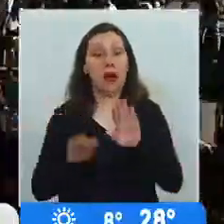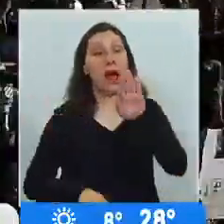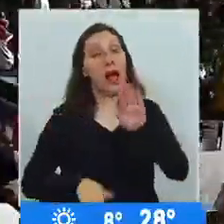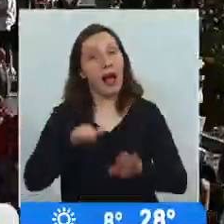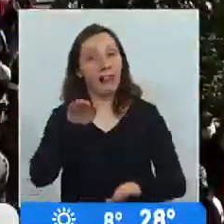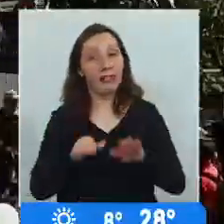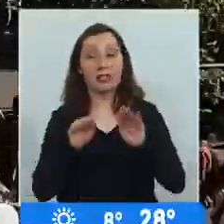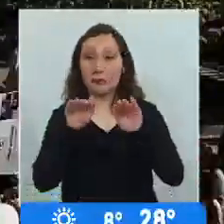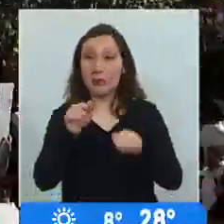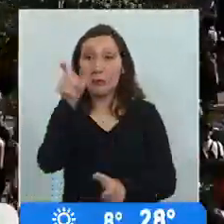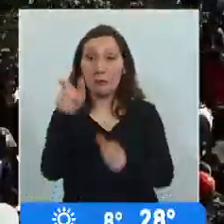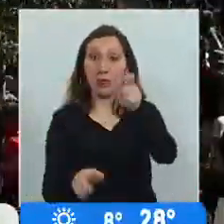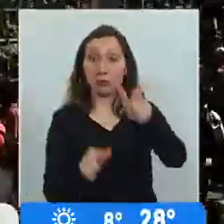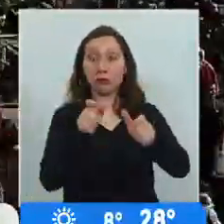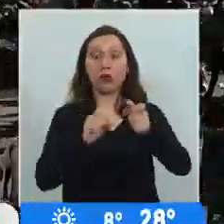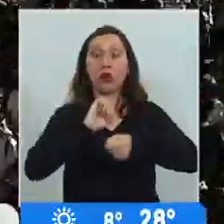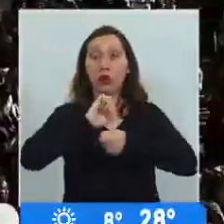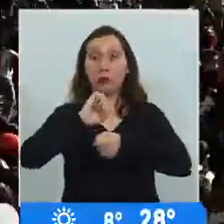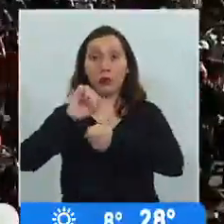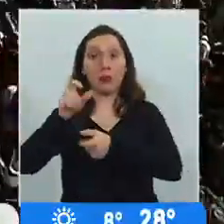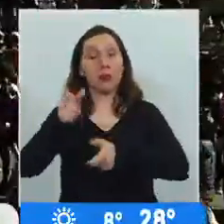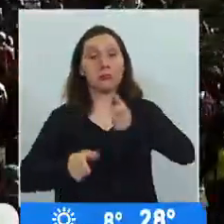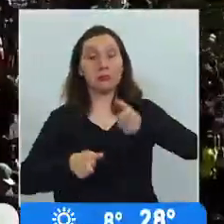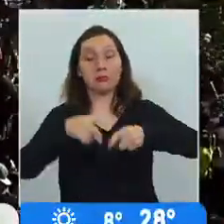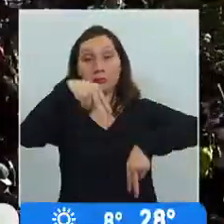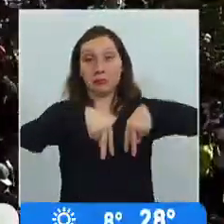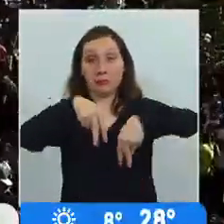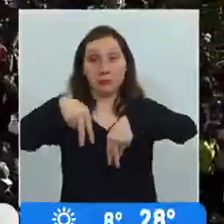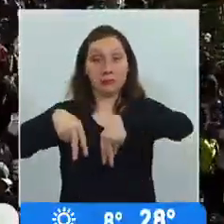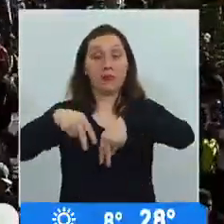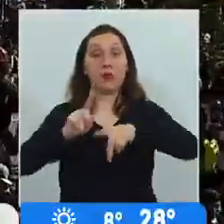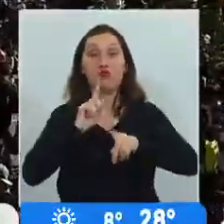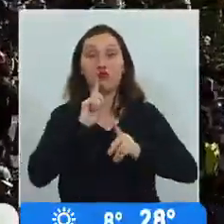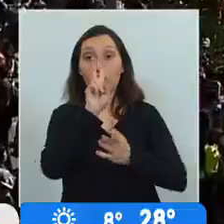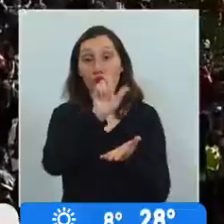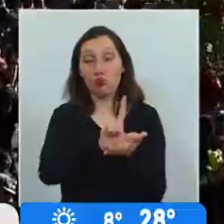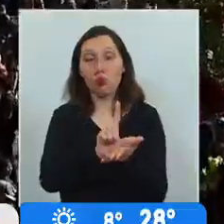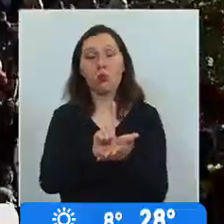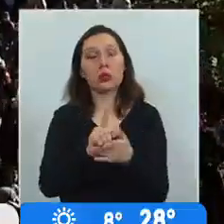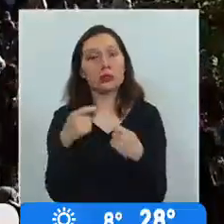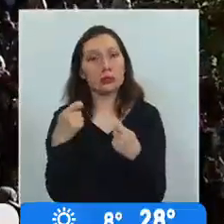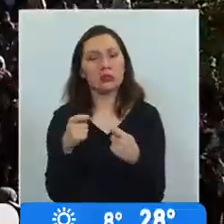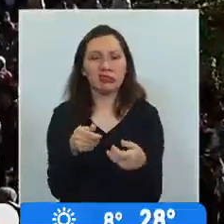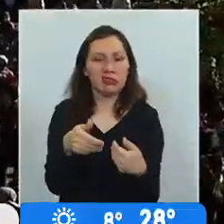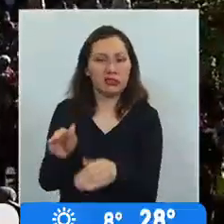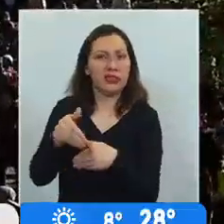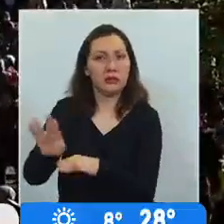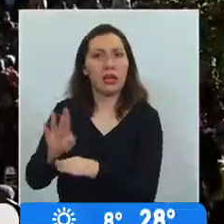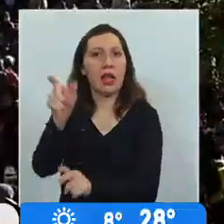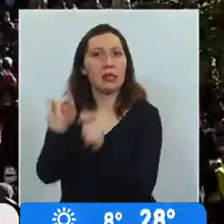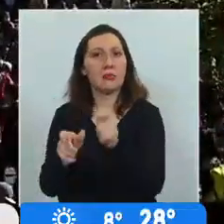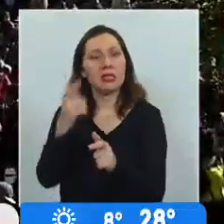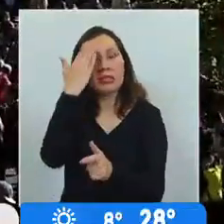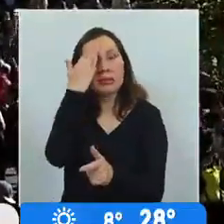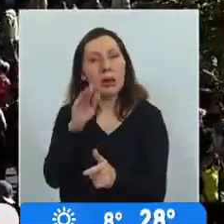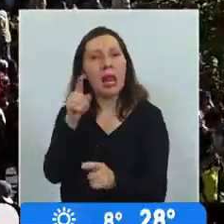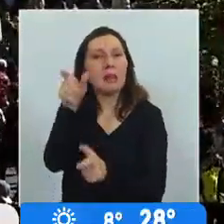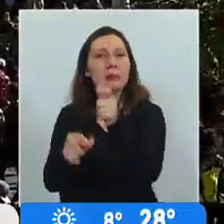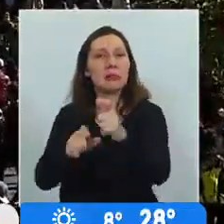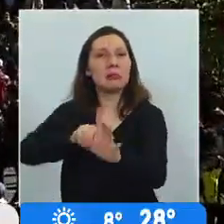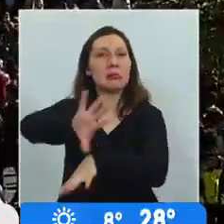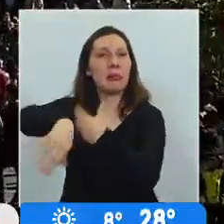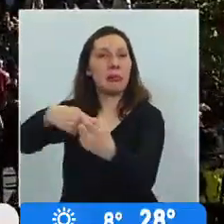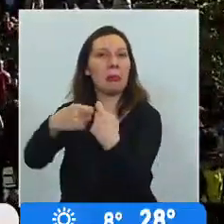ratos los mismos manifestantes, las mismas personas que se encuentran acá en este lugar, han intentado disuadir o disolver a estas personas